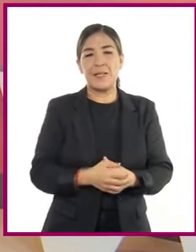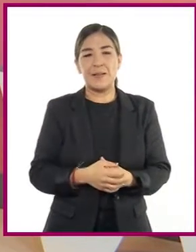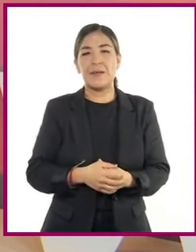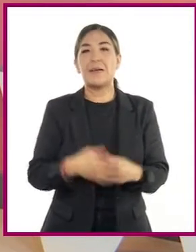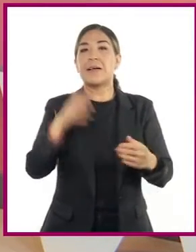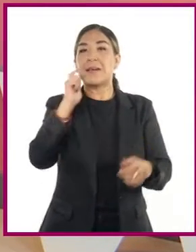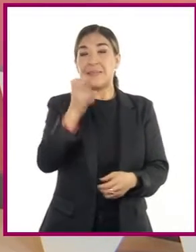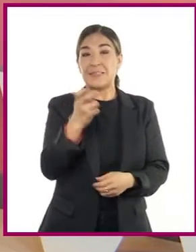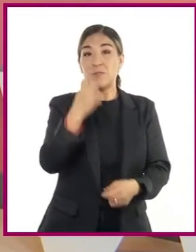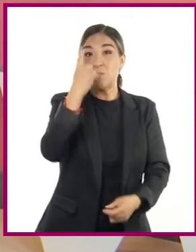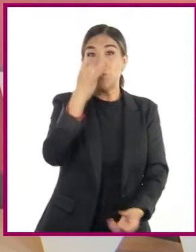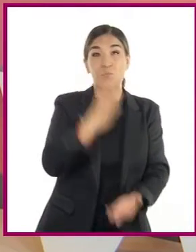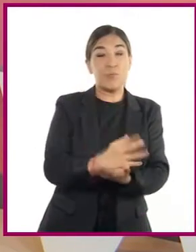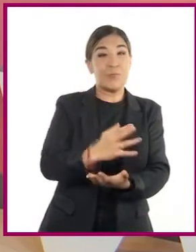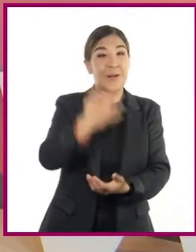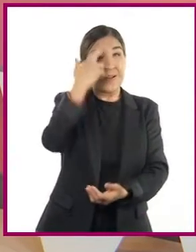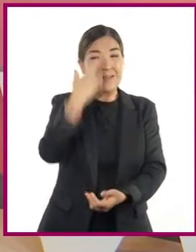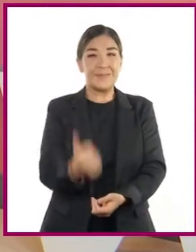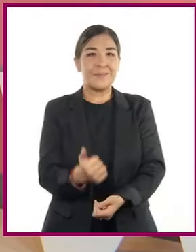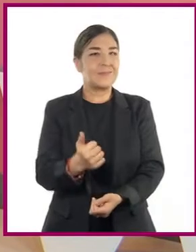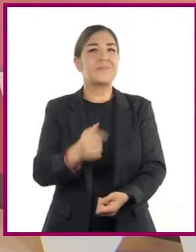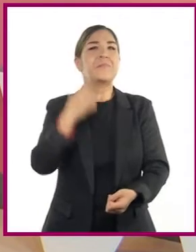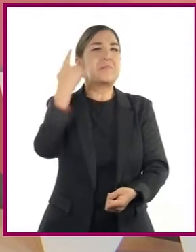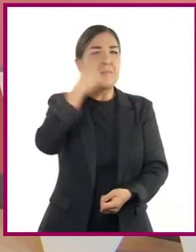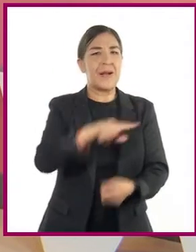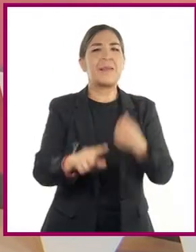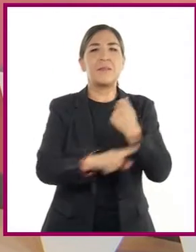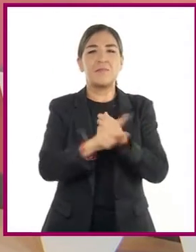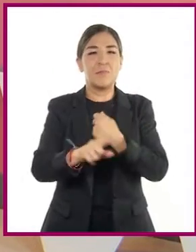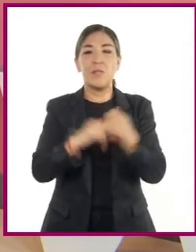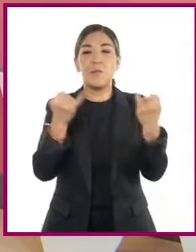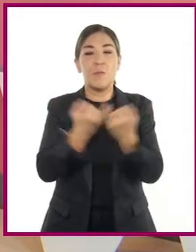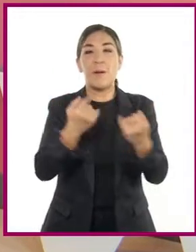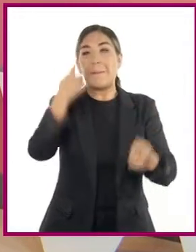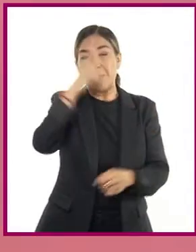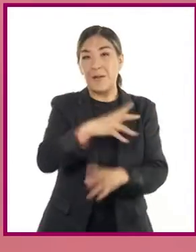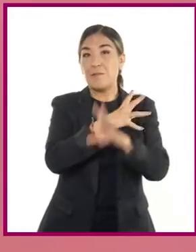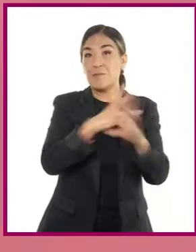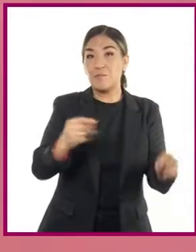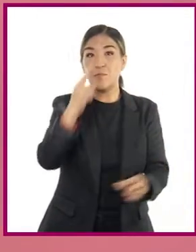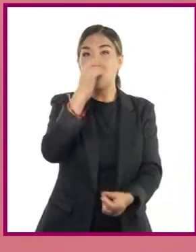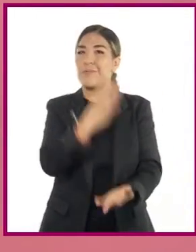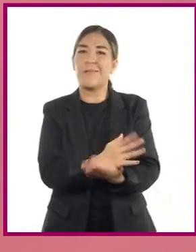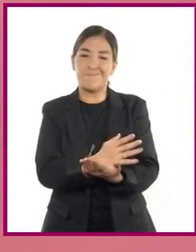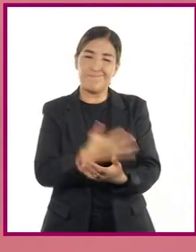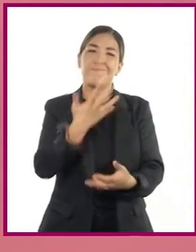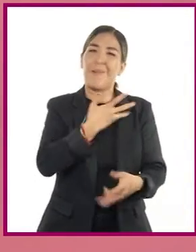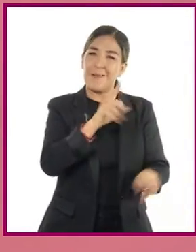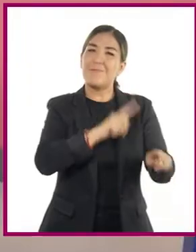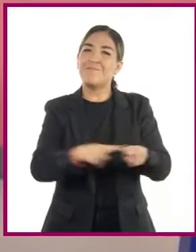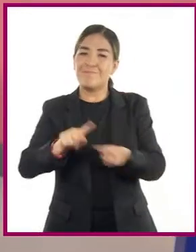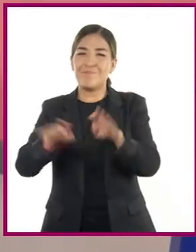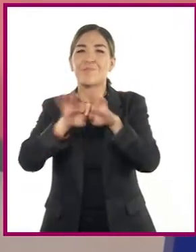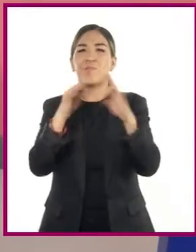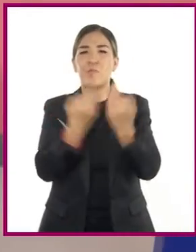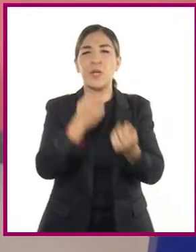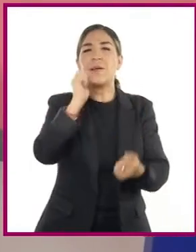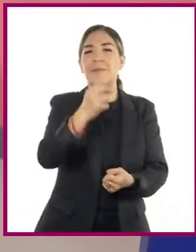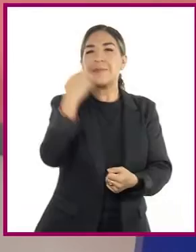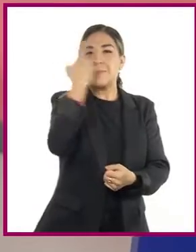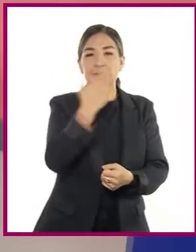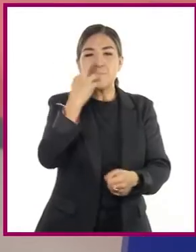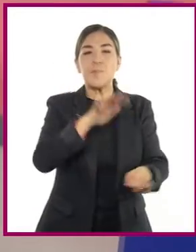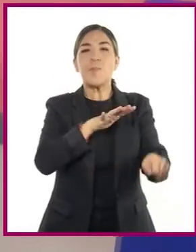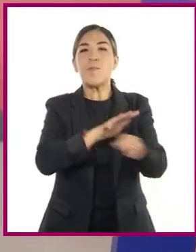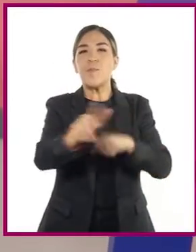existe un solo factor que los propicie ni una sola vía de solución. Nuestra finalidad será examinar